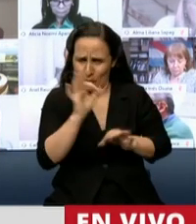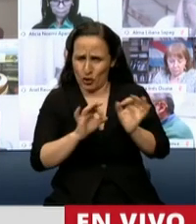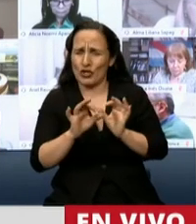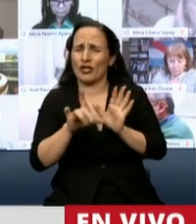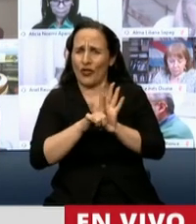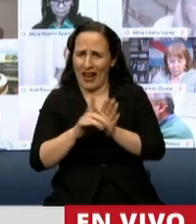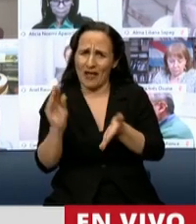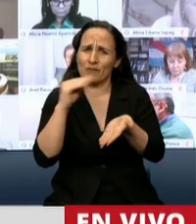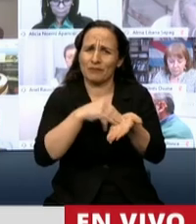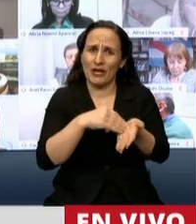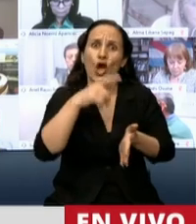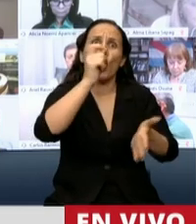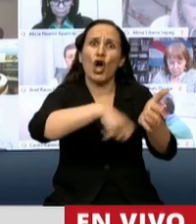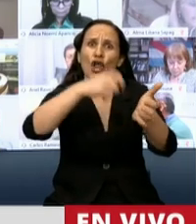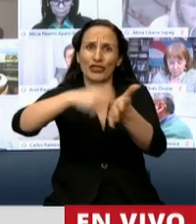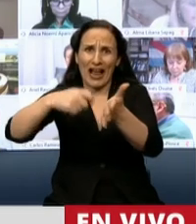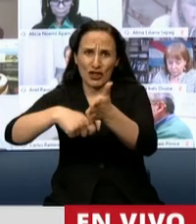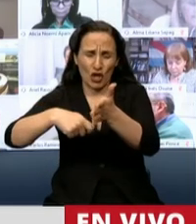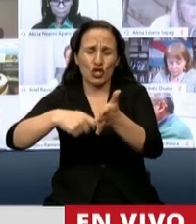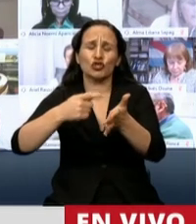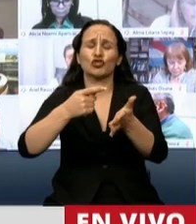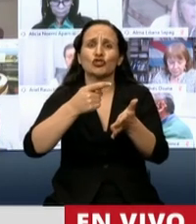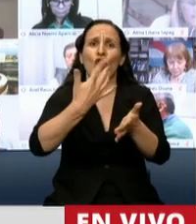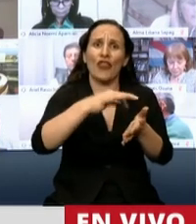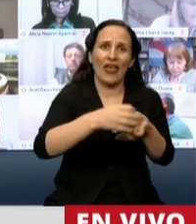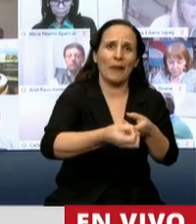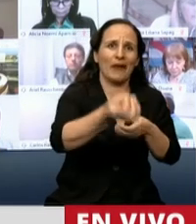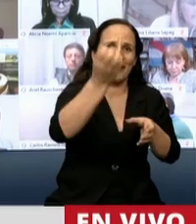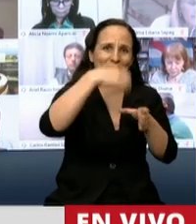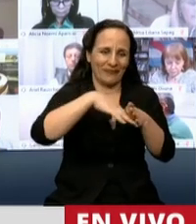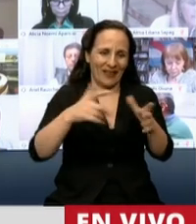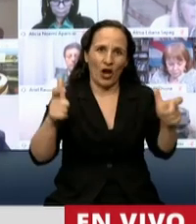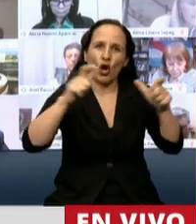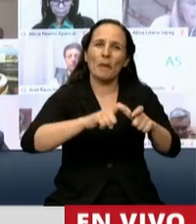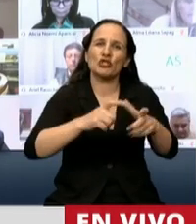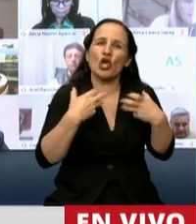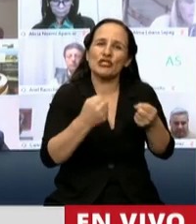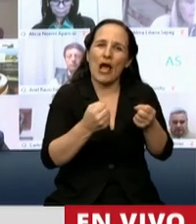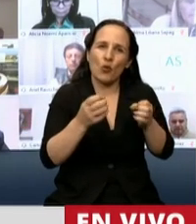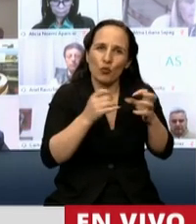que cada uno de los contratos que se celebren vuelvan a la Comisión de Salud para ser